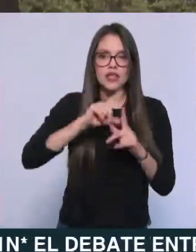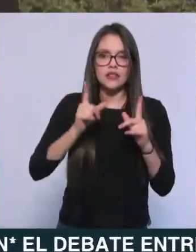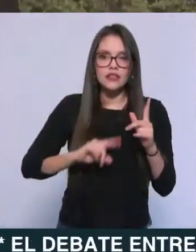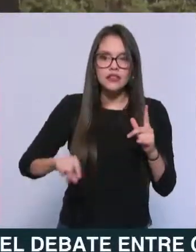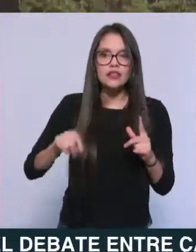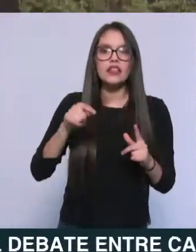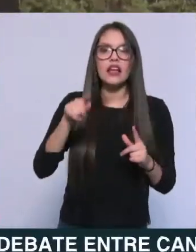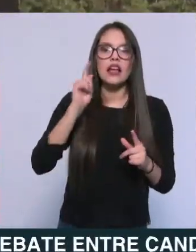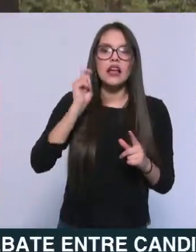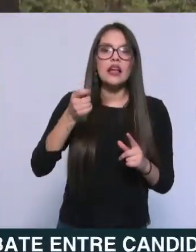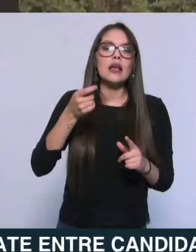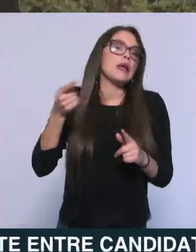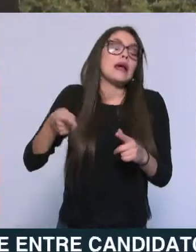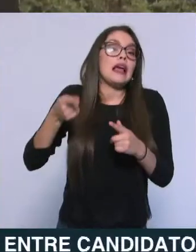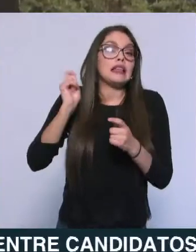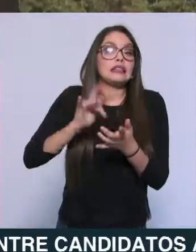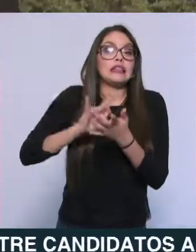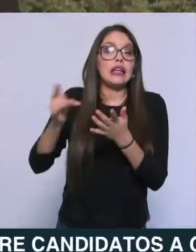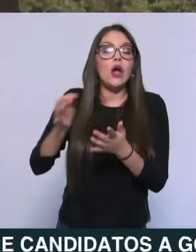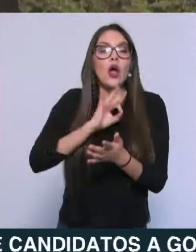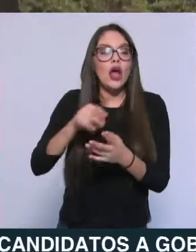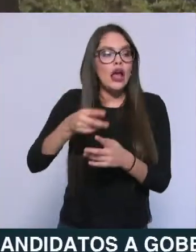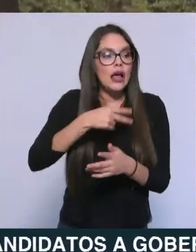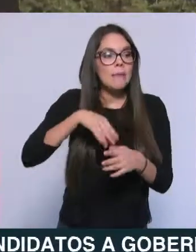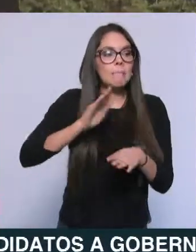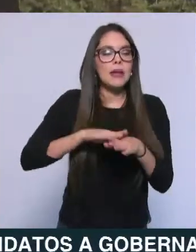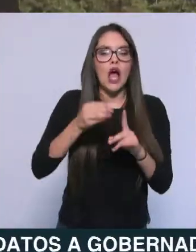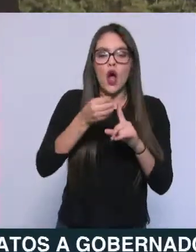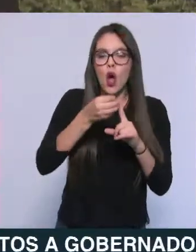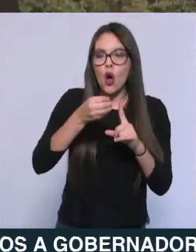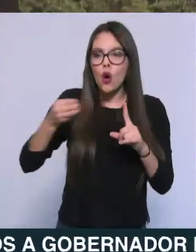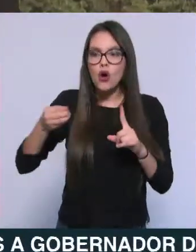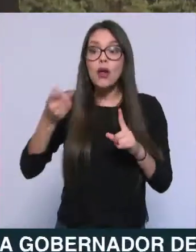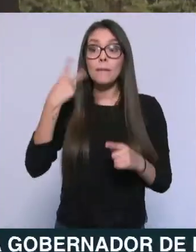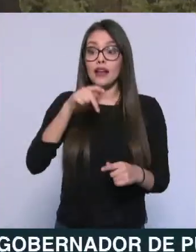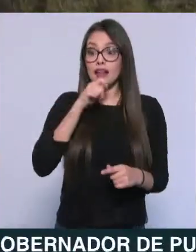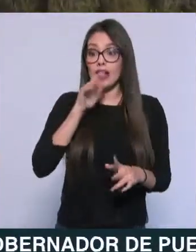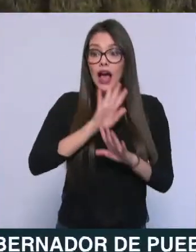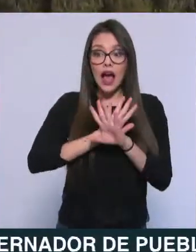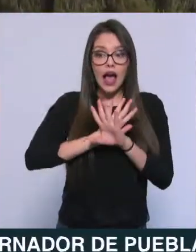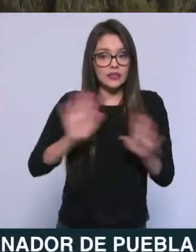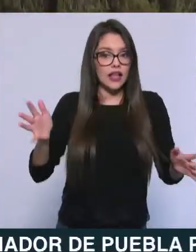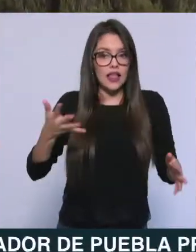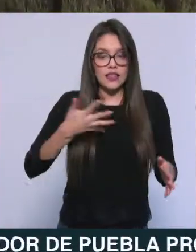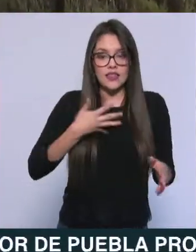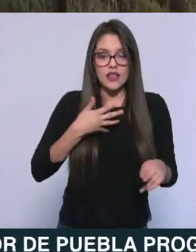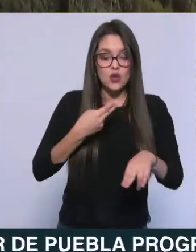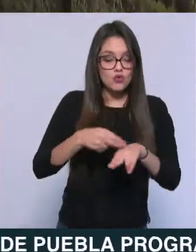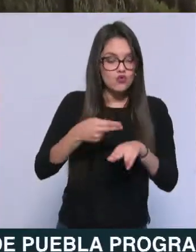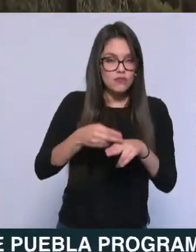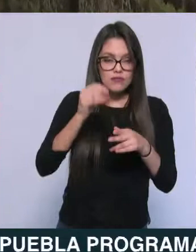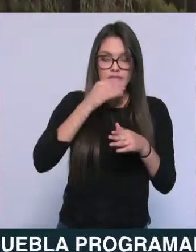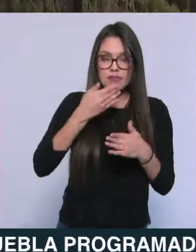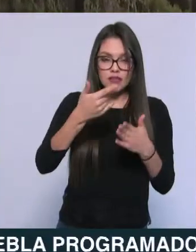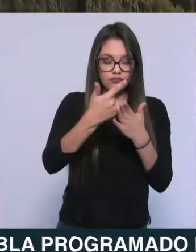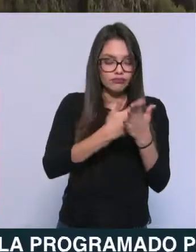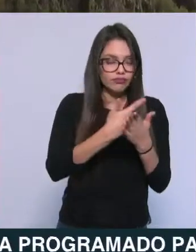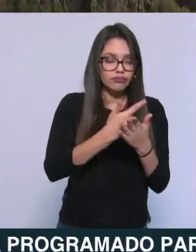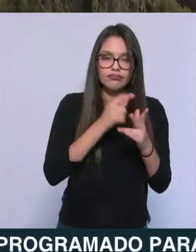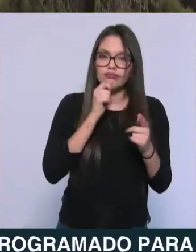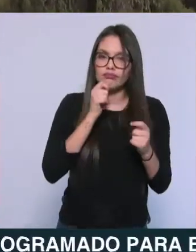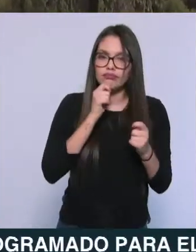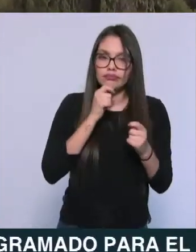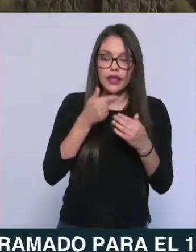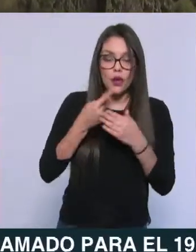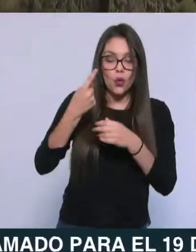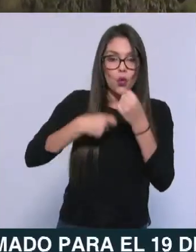sea mucho más ordenada, pero como tal no tenemos los números. El año pasado se tuvo